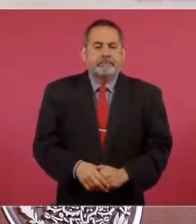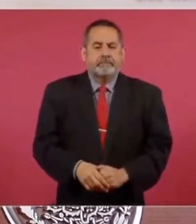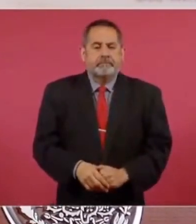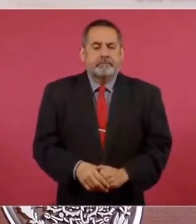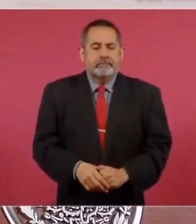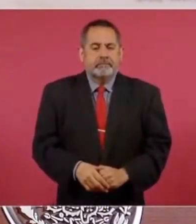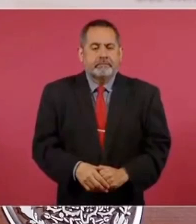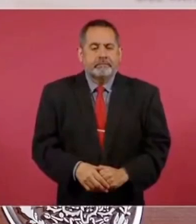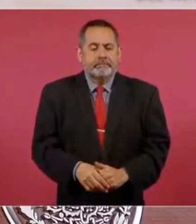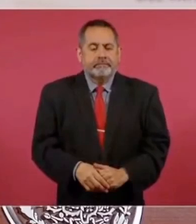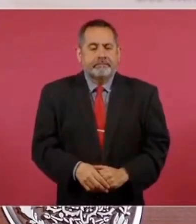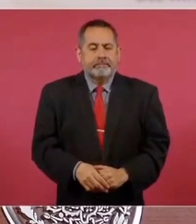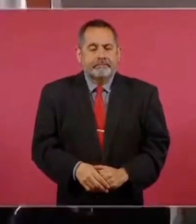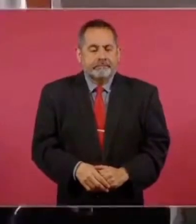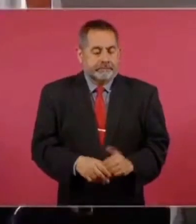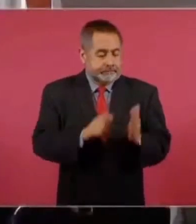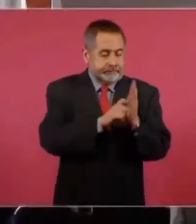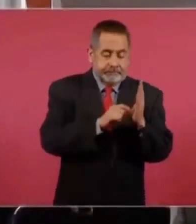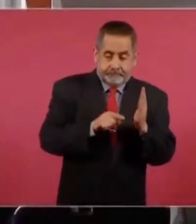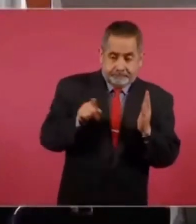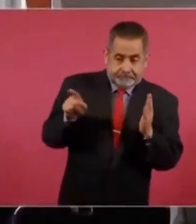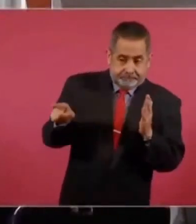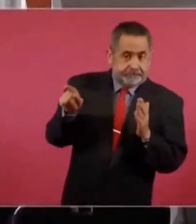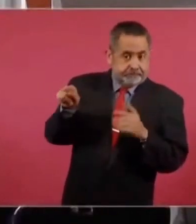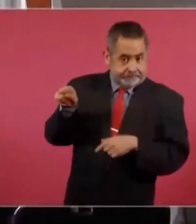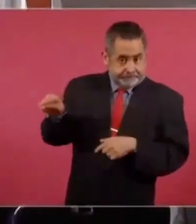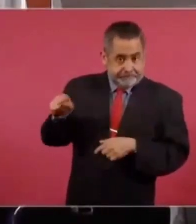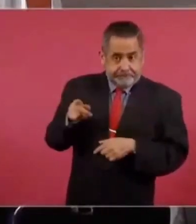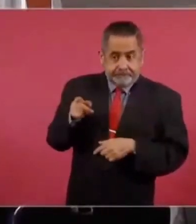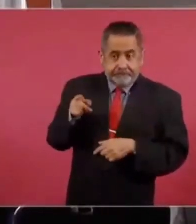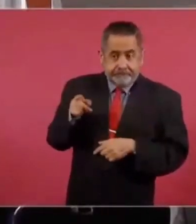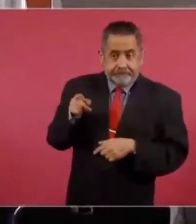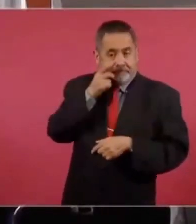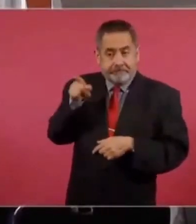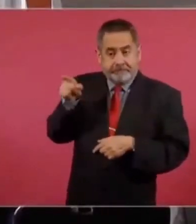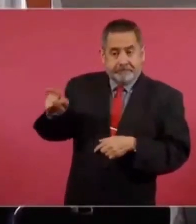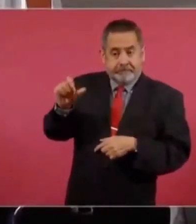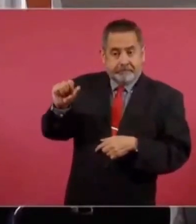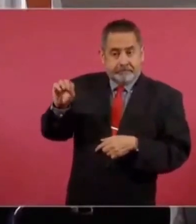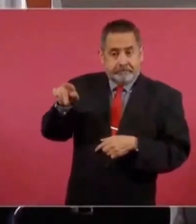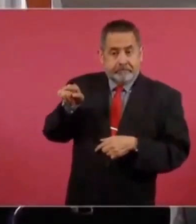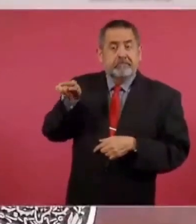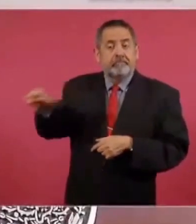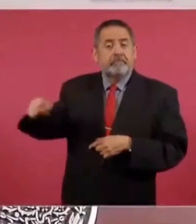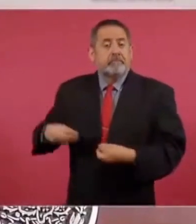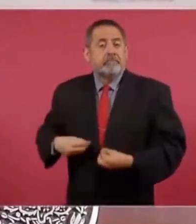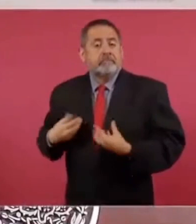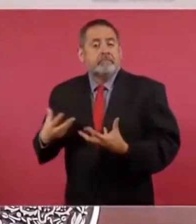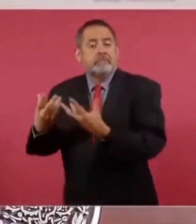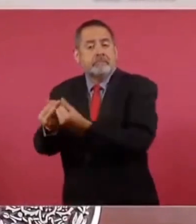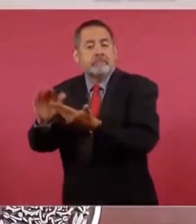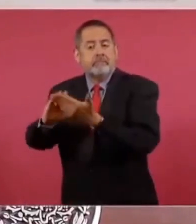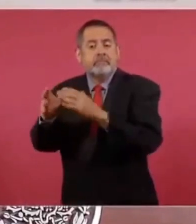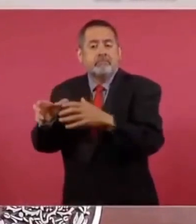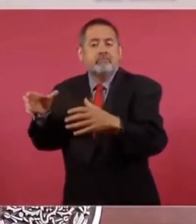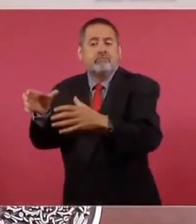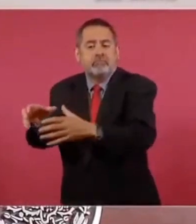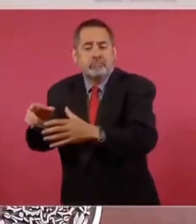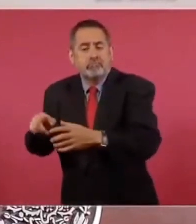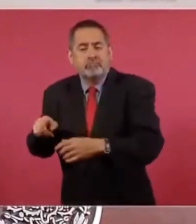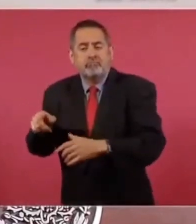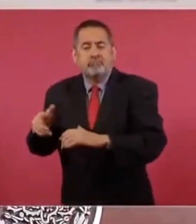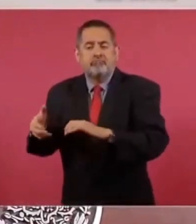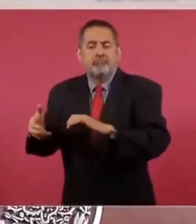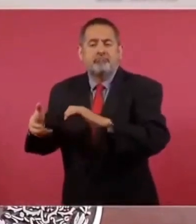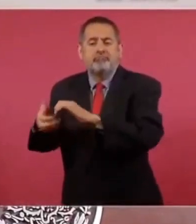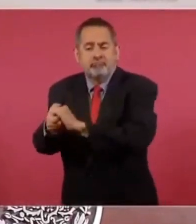Vivir cerca de esa fraternidad en las comunidades, esa solidaridad me